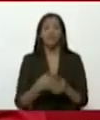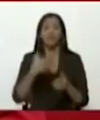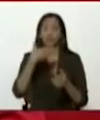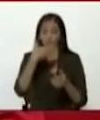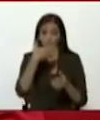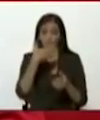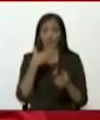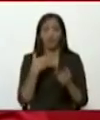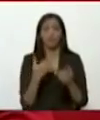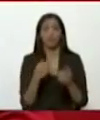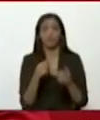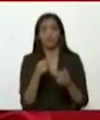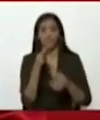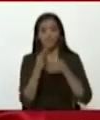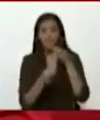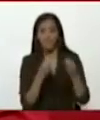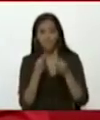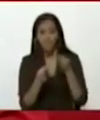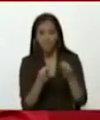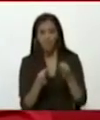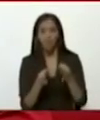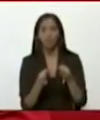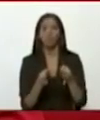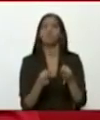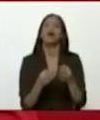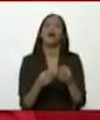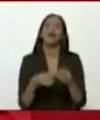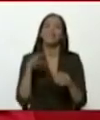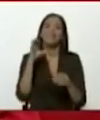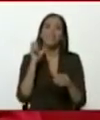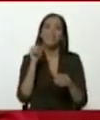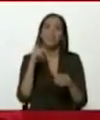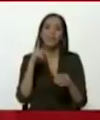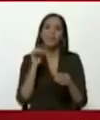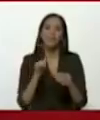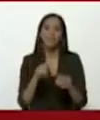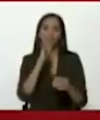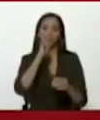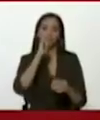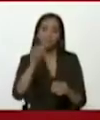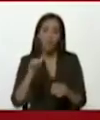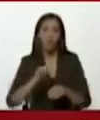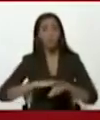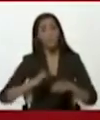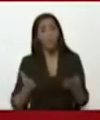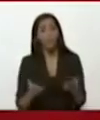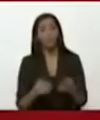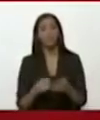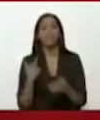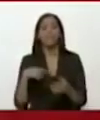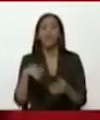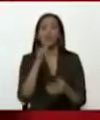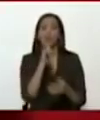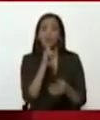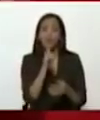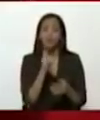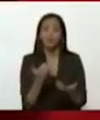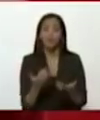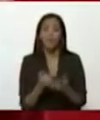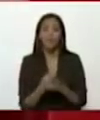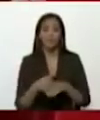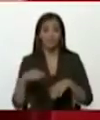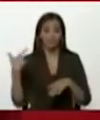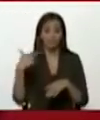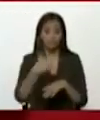una rueda de prensa a Dao, al 6CPC, lo denunciaban porque precisamente se tenía información que a través de los